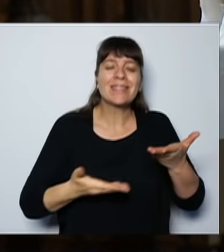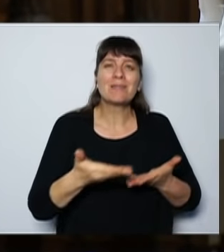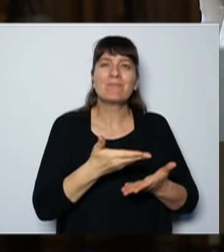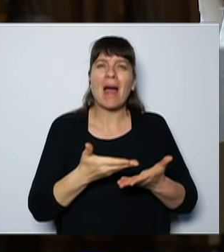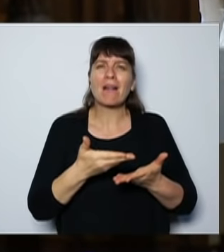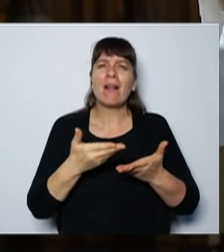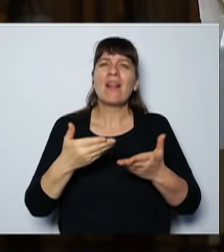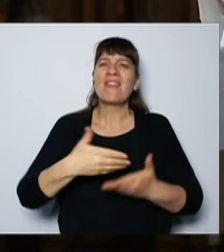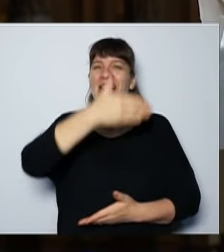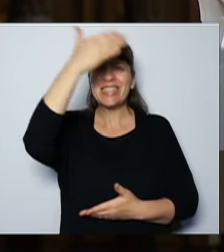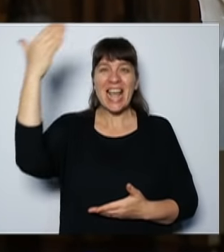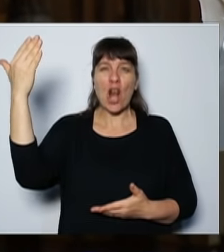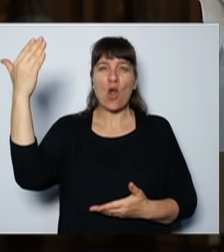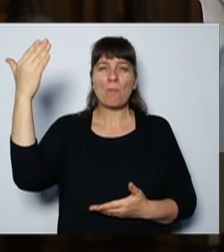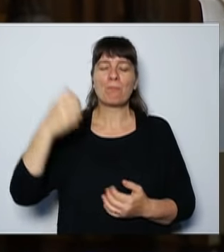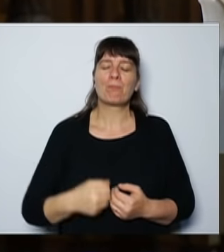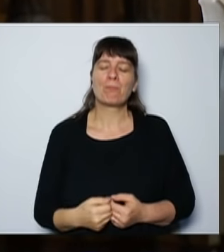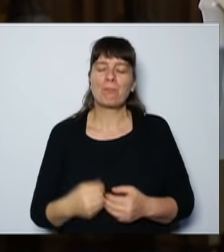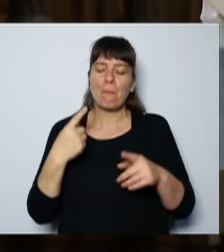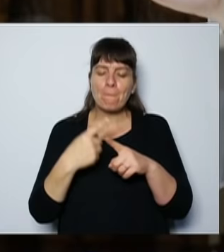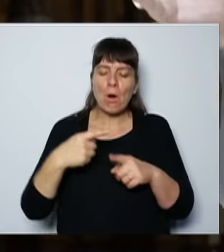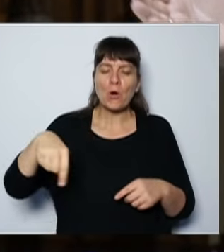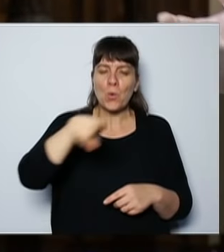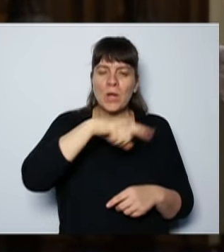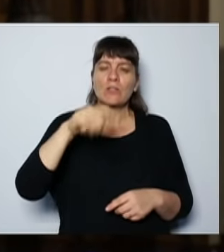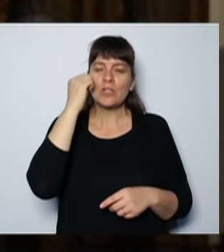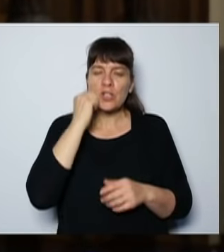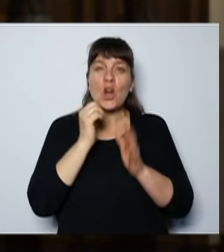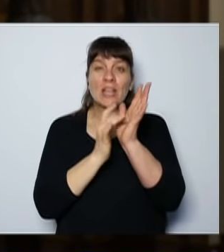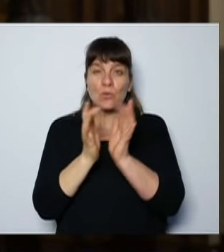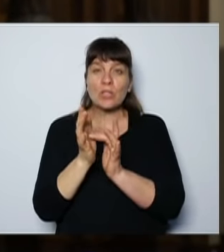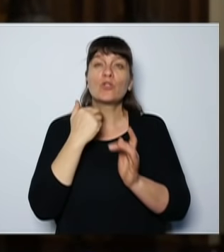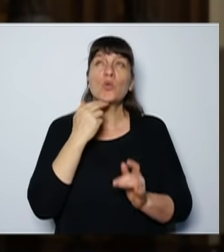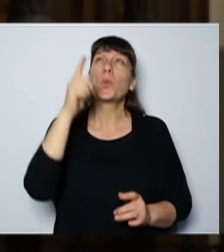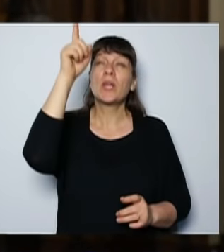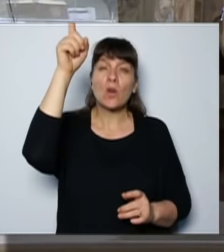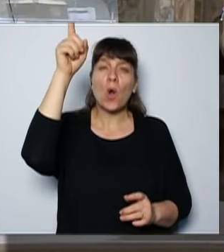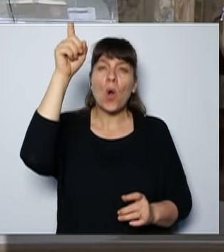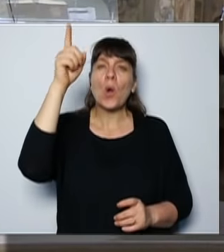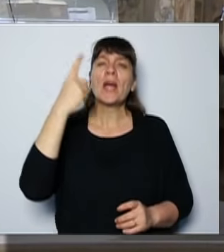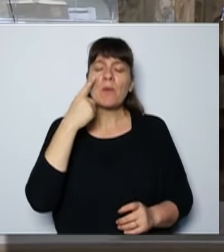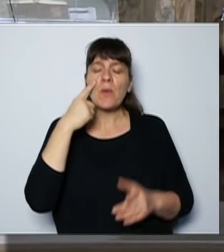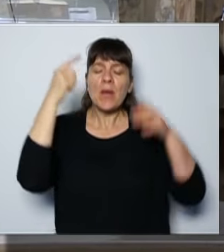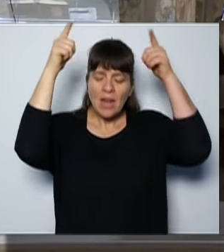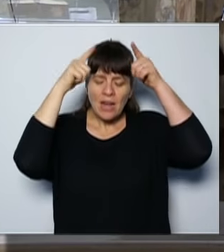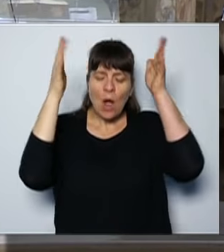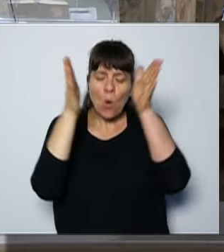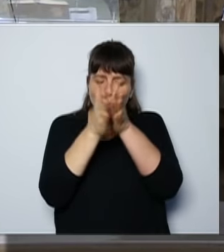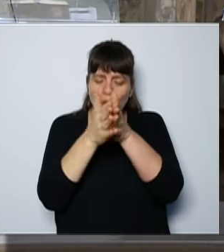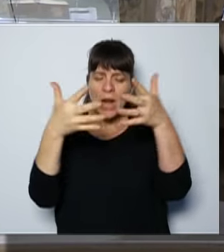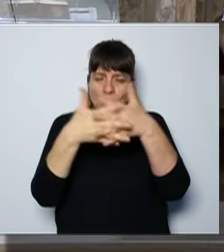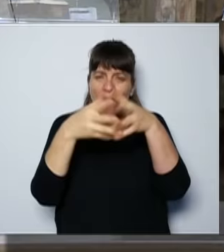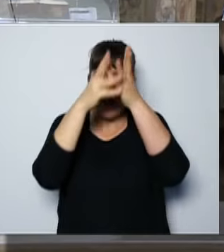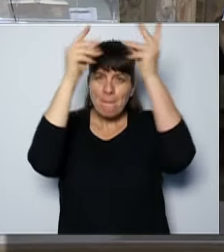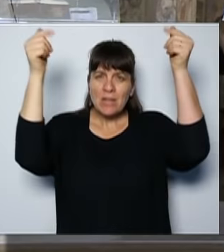participar de los bienes celestiales. Por nuestro Señor Jesucristo, tu Hijo, que vive y reina contigo